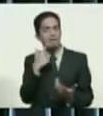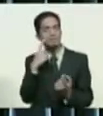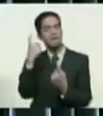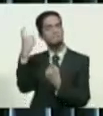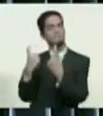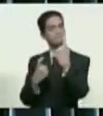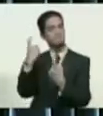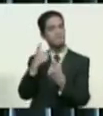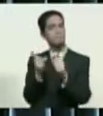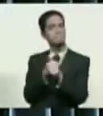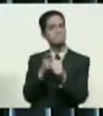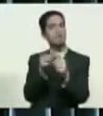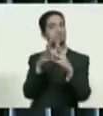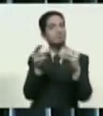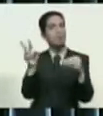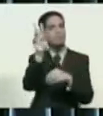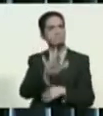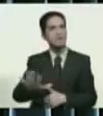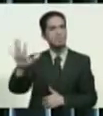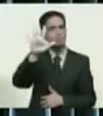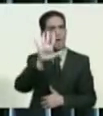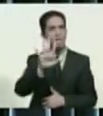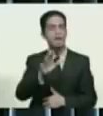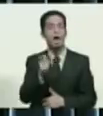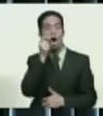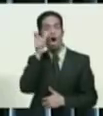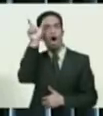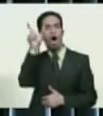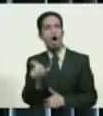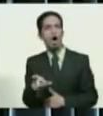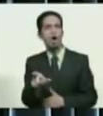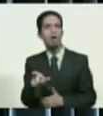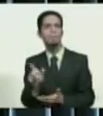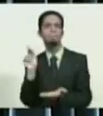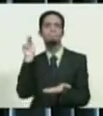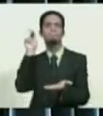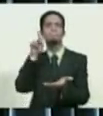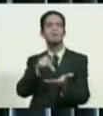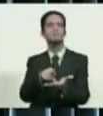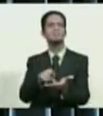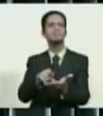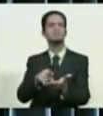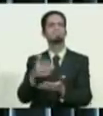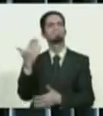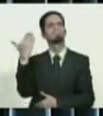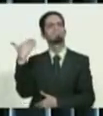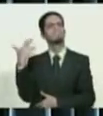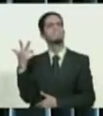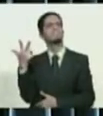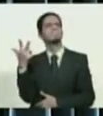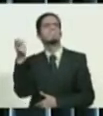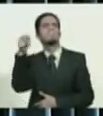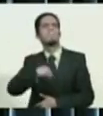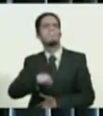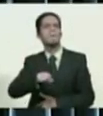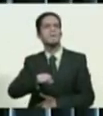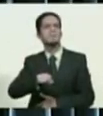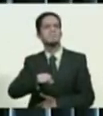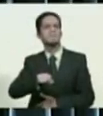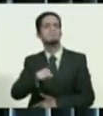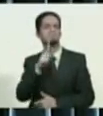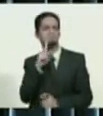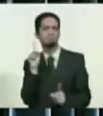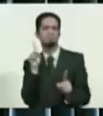Venezuela. De un hombre que participó hace menos de 3 meses en una